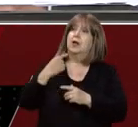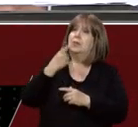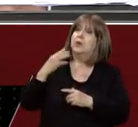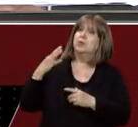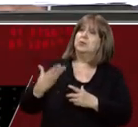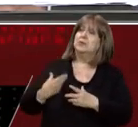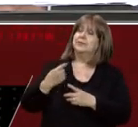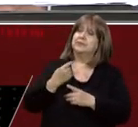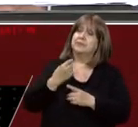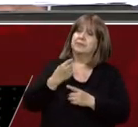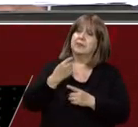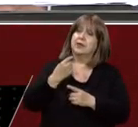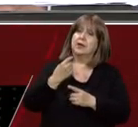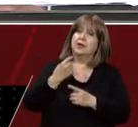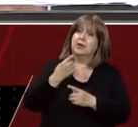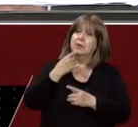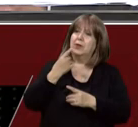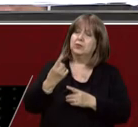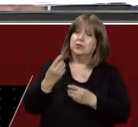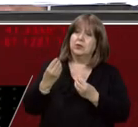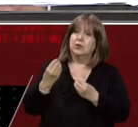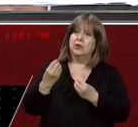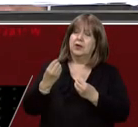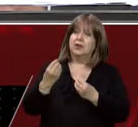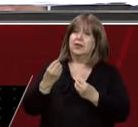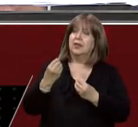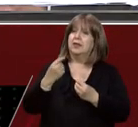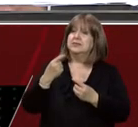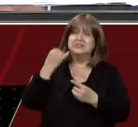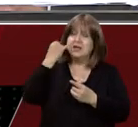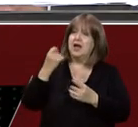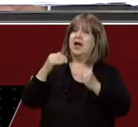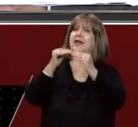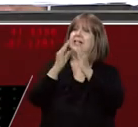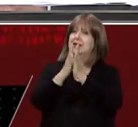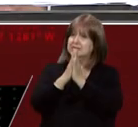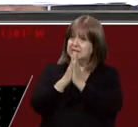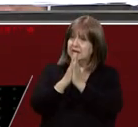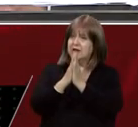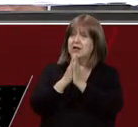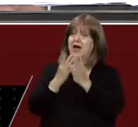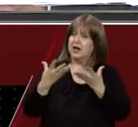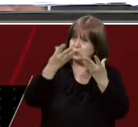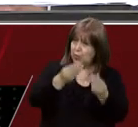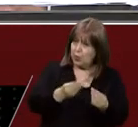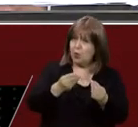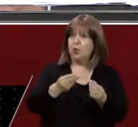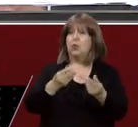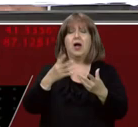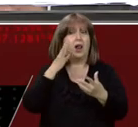qué incidencia o qué aporte ha dado la Iglesia en medio de todo esto para poder esclarecer verdaderamente